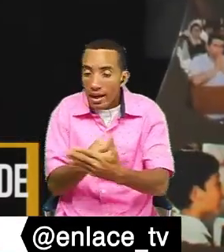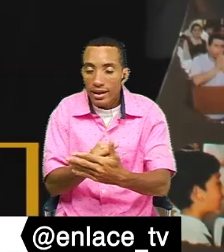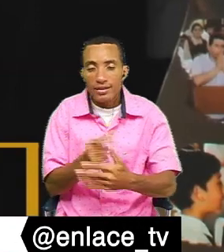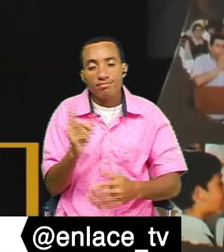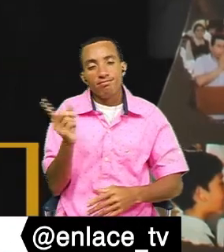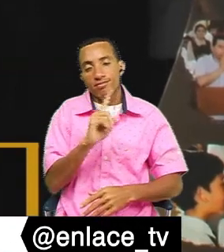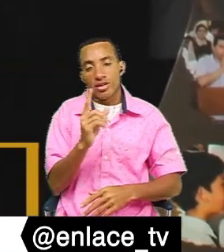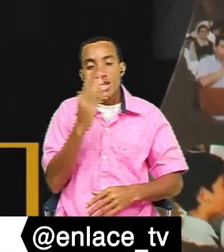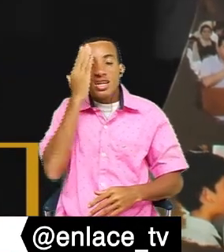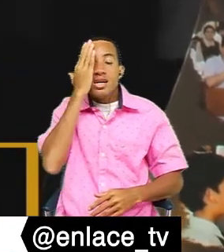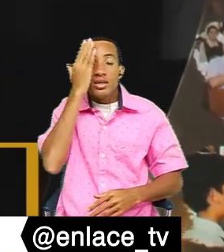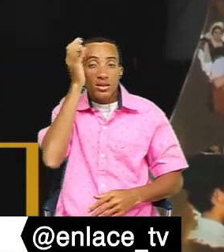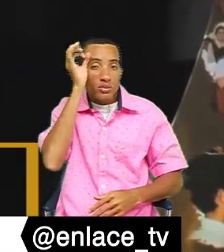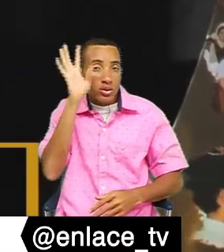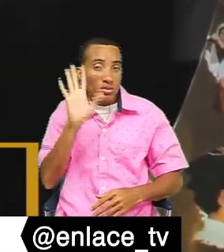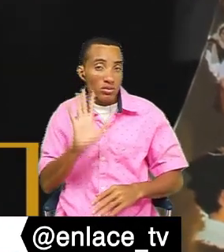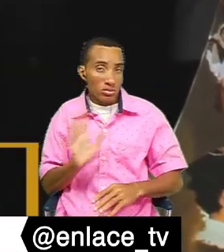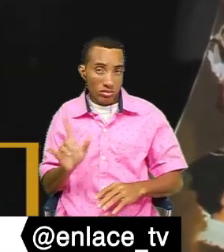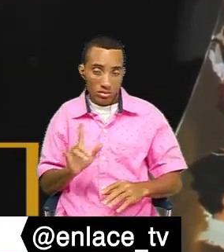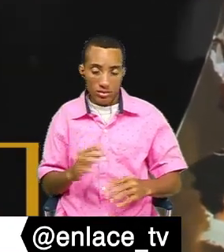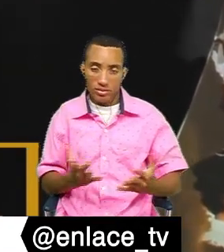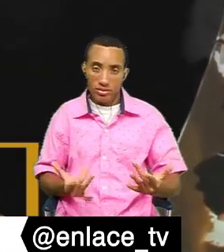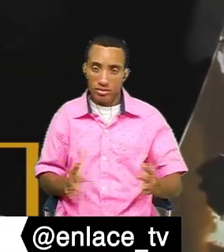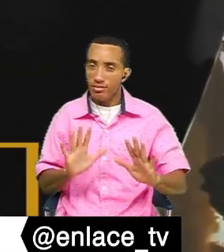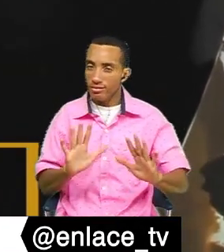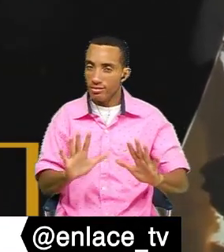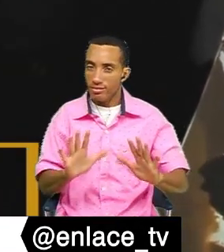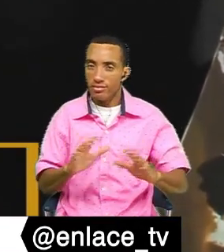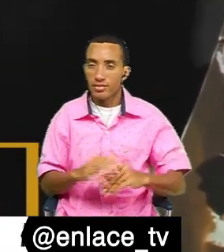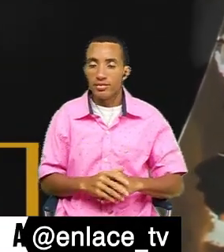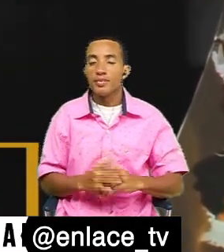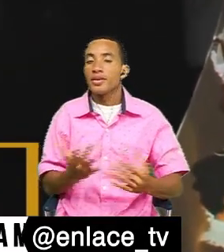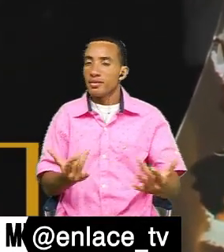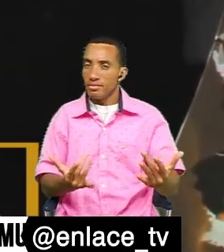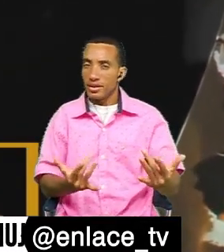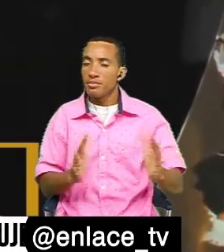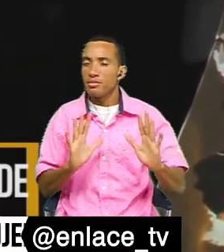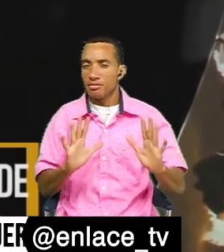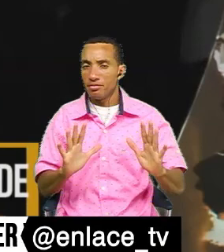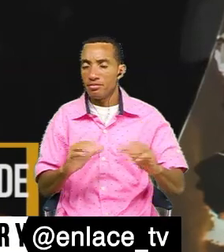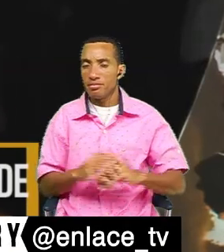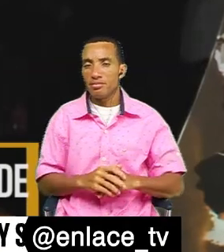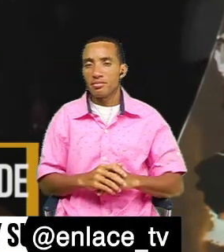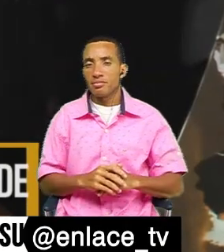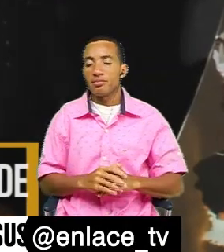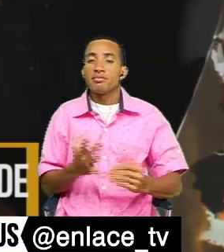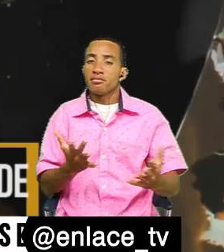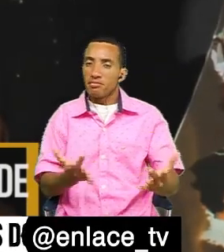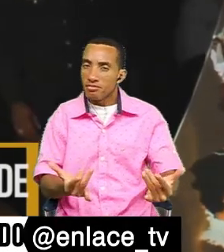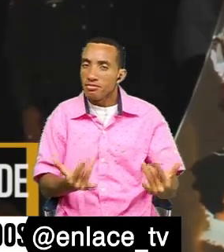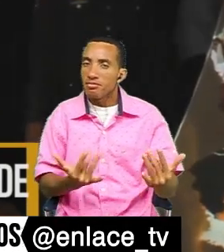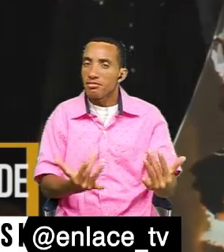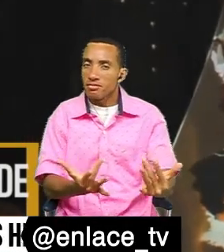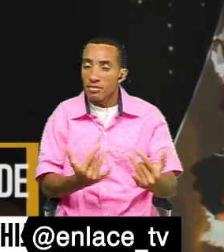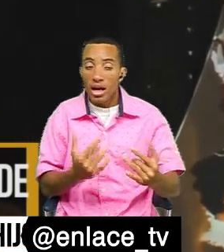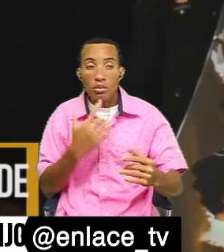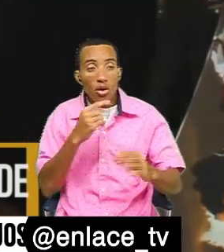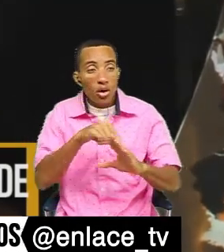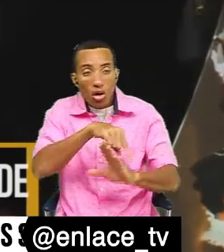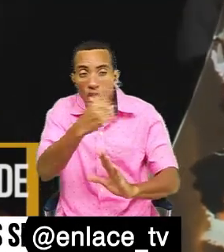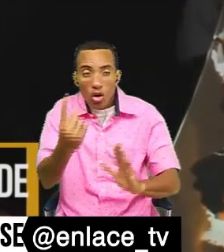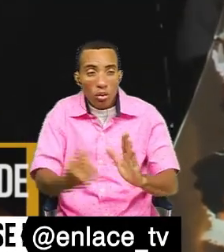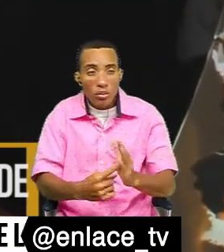ya, cuando uno dice esperamos lo más, esperemos lo menos, porque queremos que nos entreguen un parque